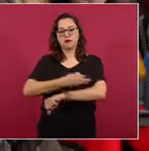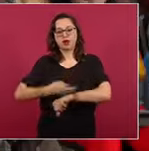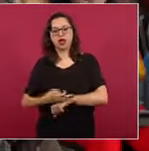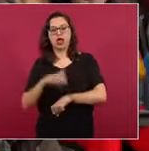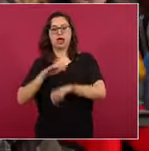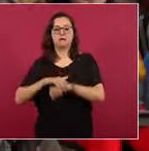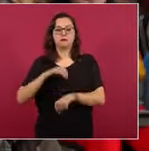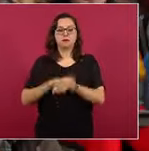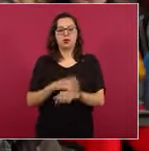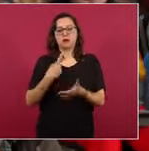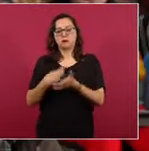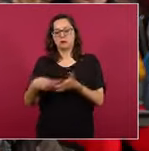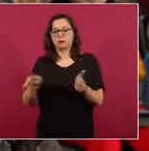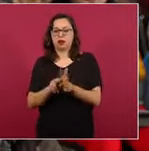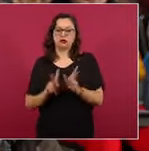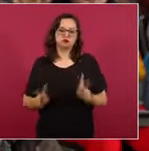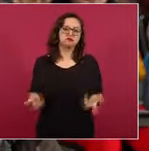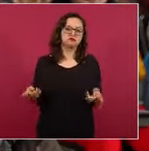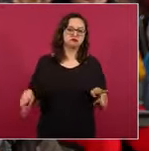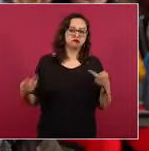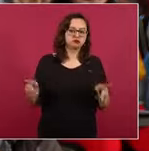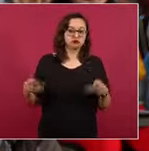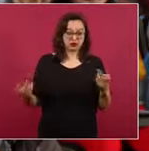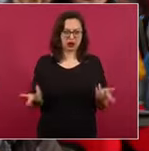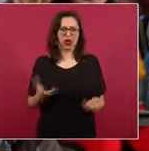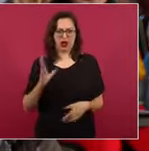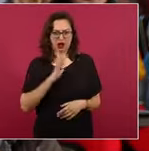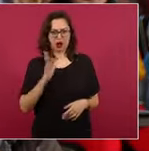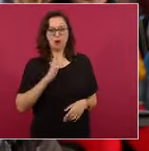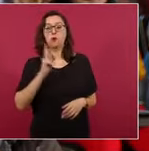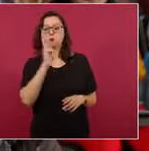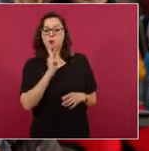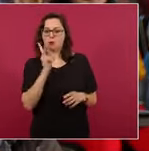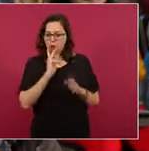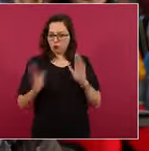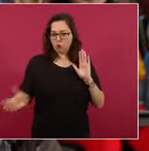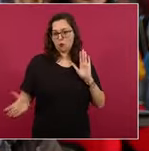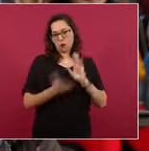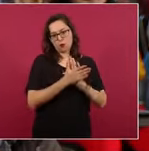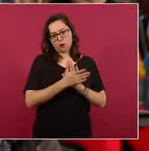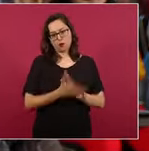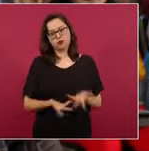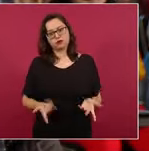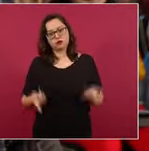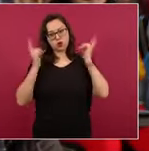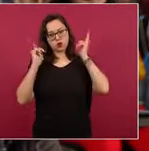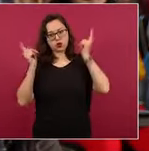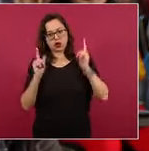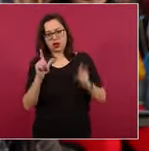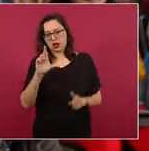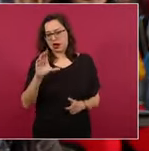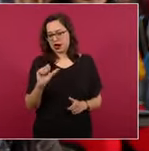vender plazas. Tenemos evidencia incluso hasta de la venta de plazas. Ojalá pueda atender ya esto la directora de Capufe,